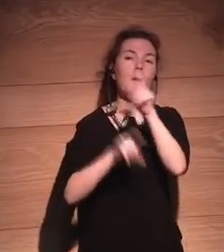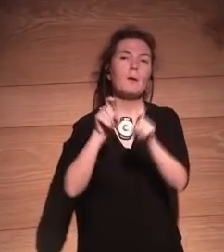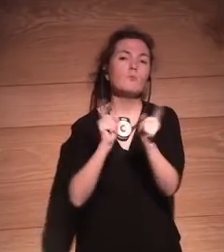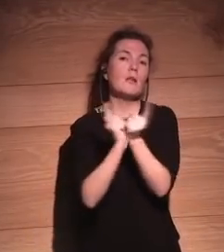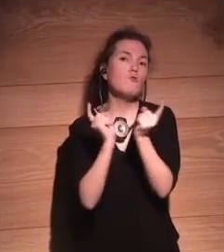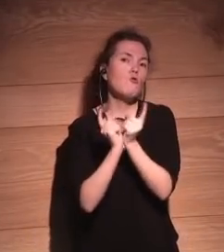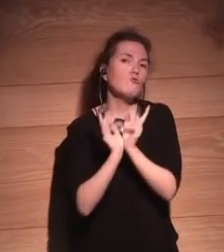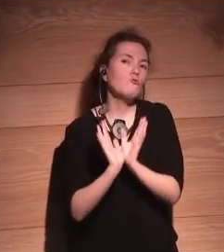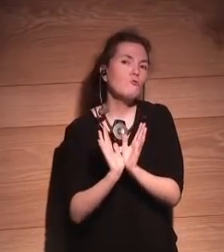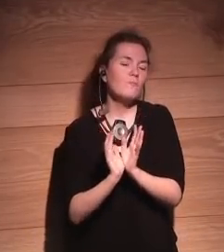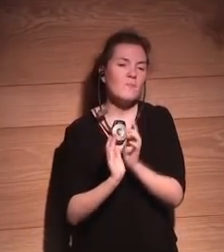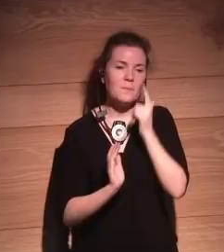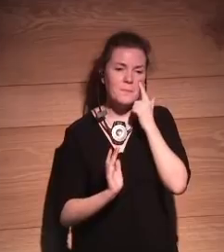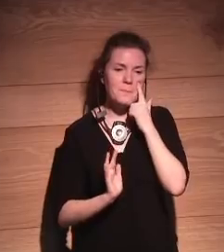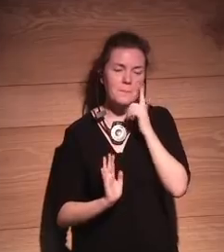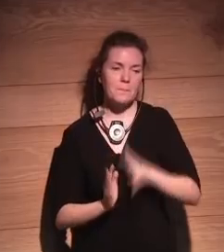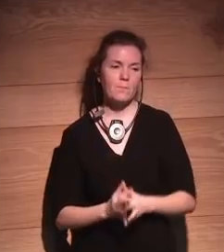rapidísima.